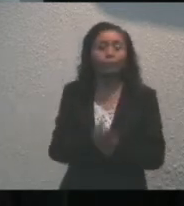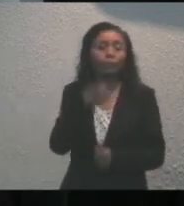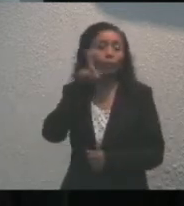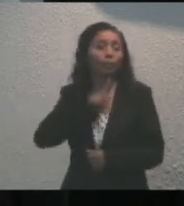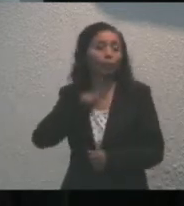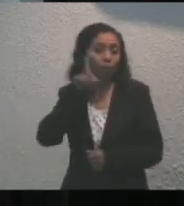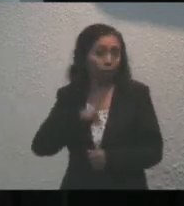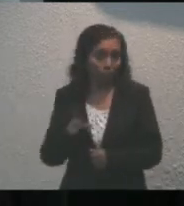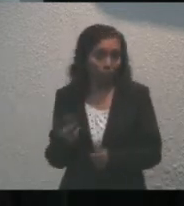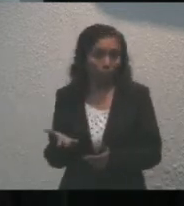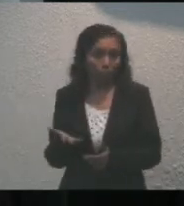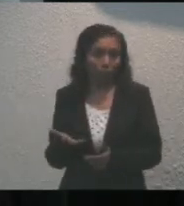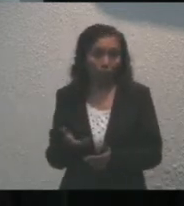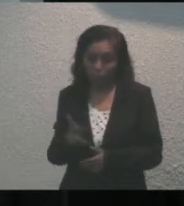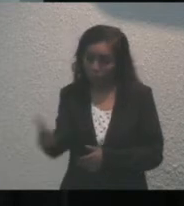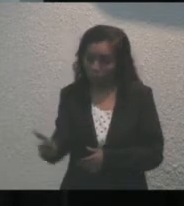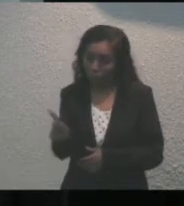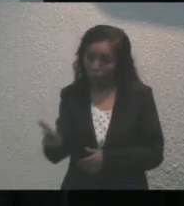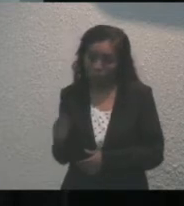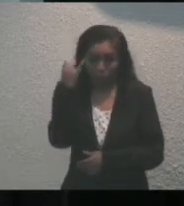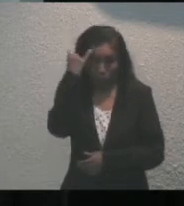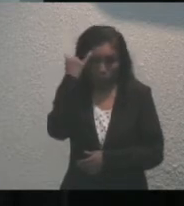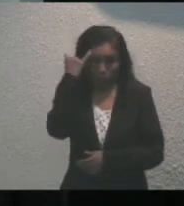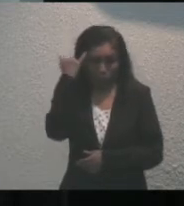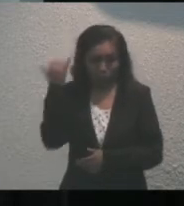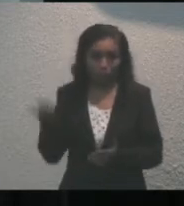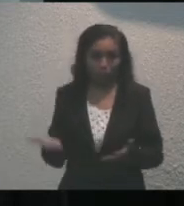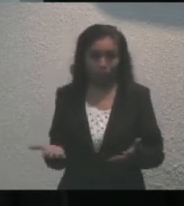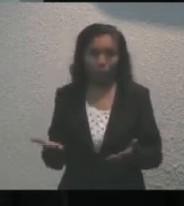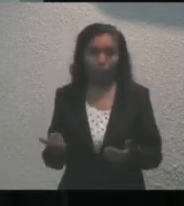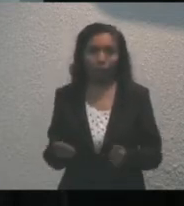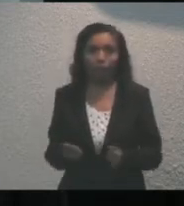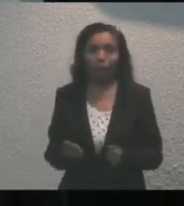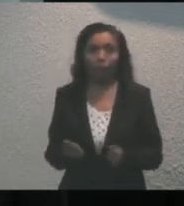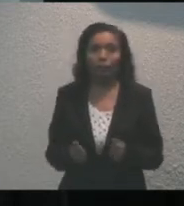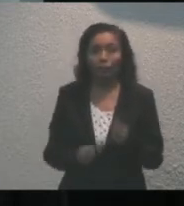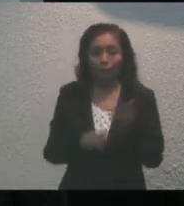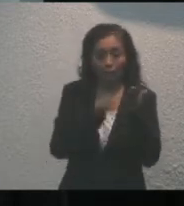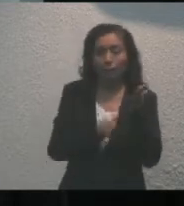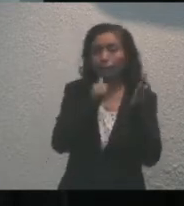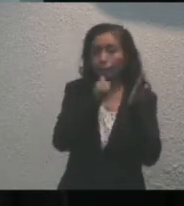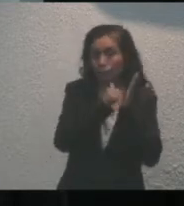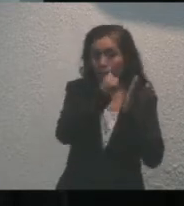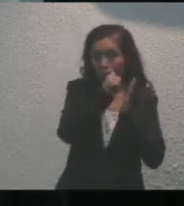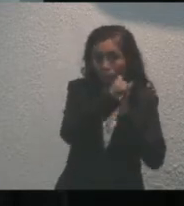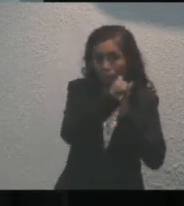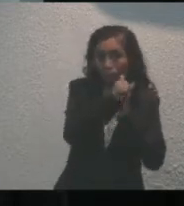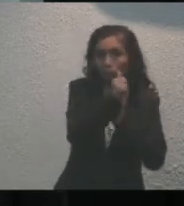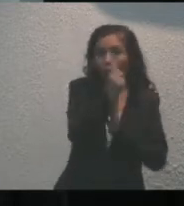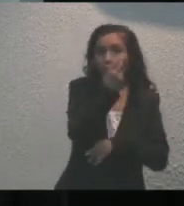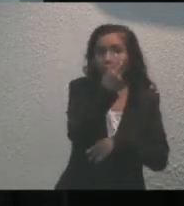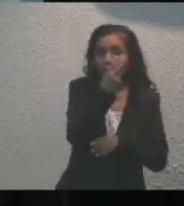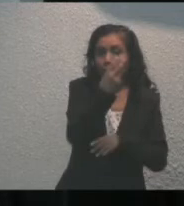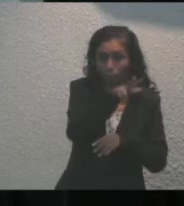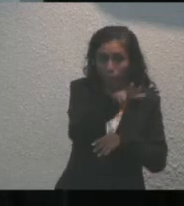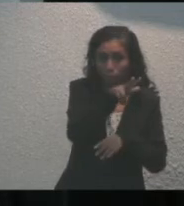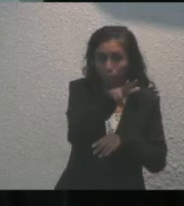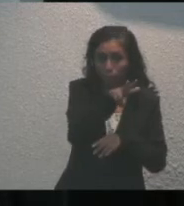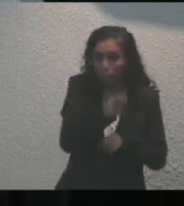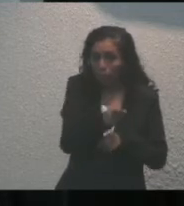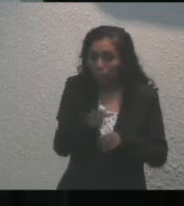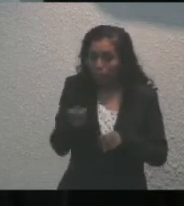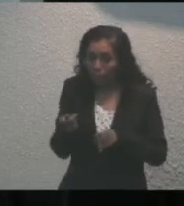mujeres de los pueblos indígenas. Decreto número 218, por el que se aprueba inscribir